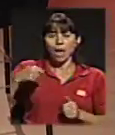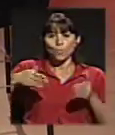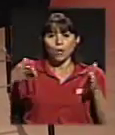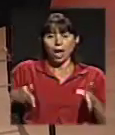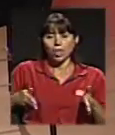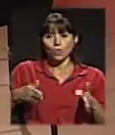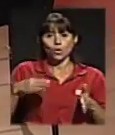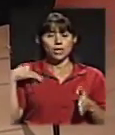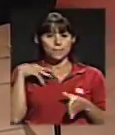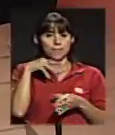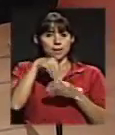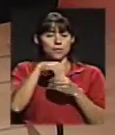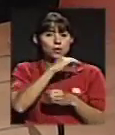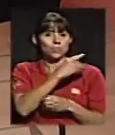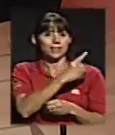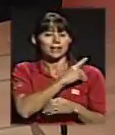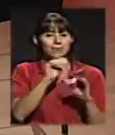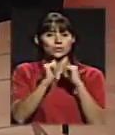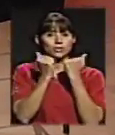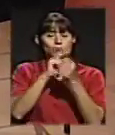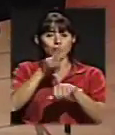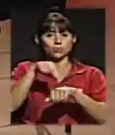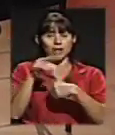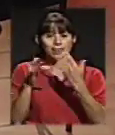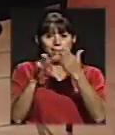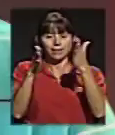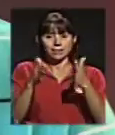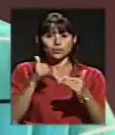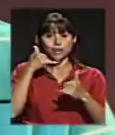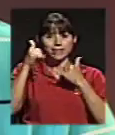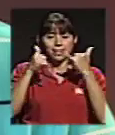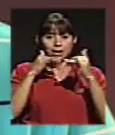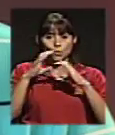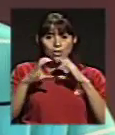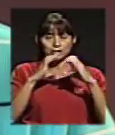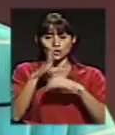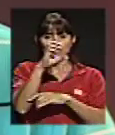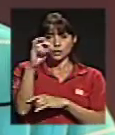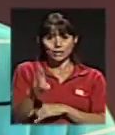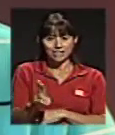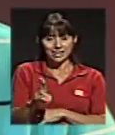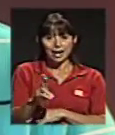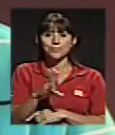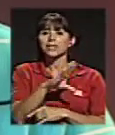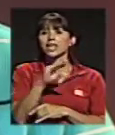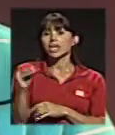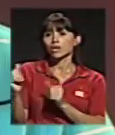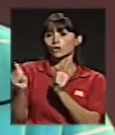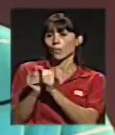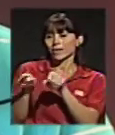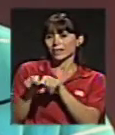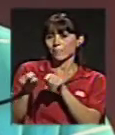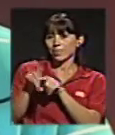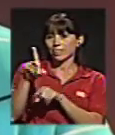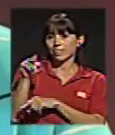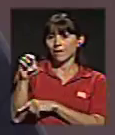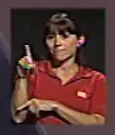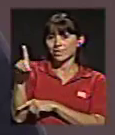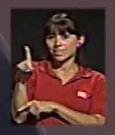Junta Directiva de la Asociación Nacional de Técnicos en Telecomunicaciones de Costa Rica, y nos acompaña también David